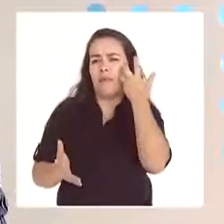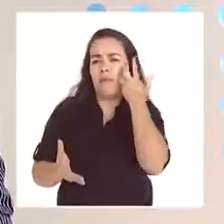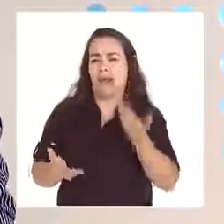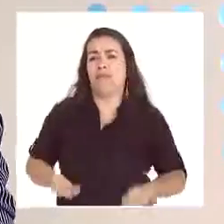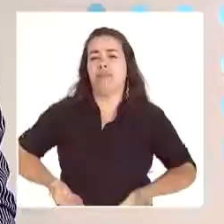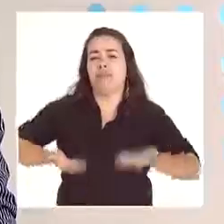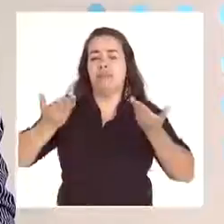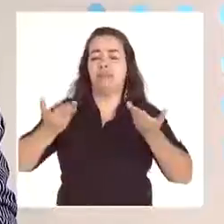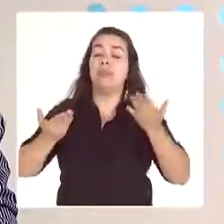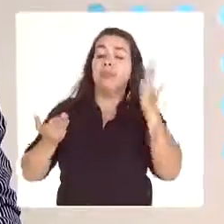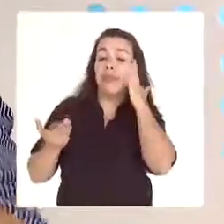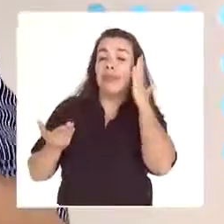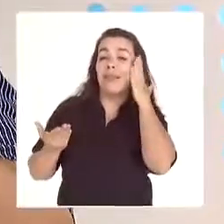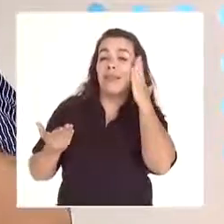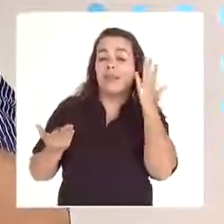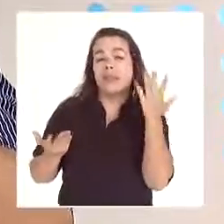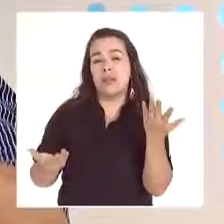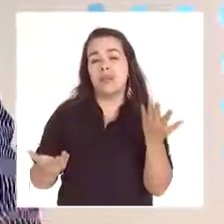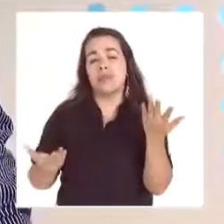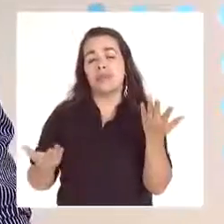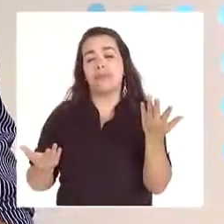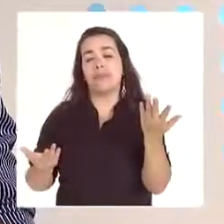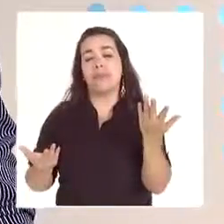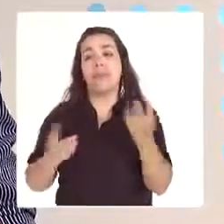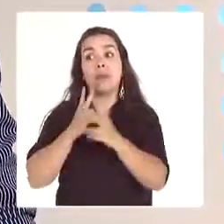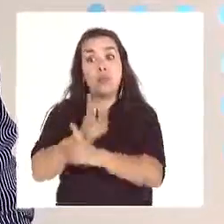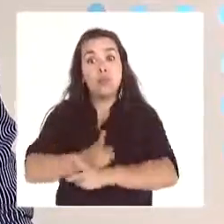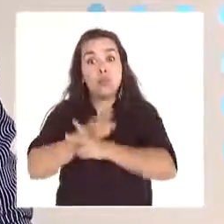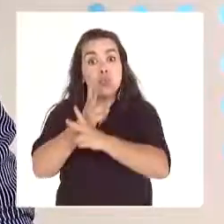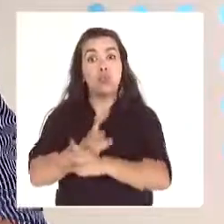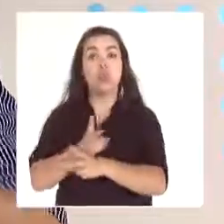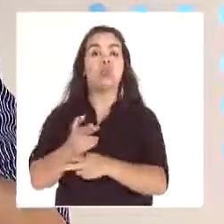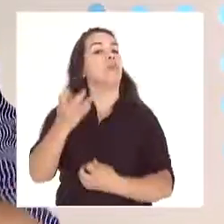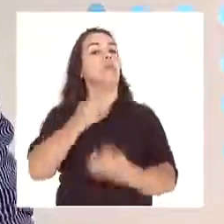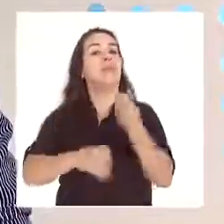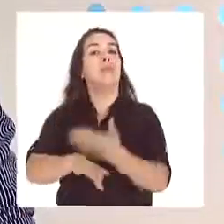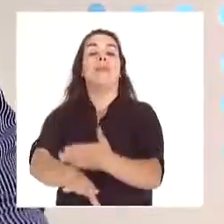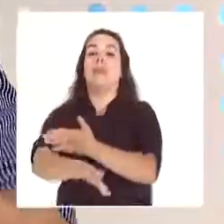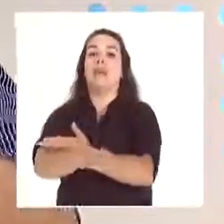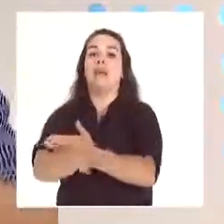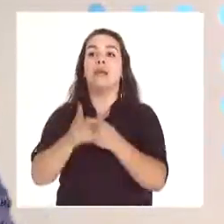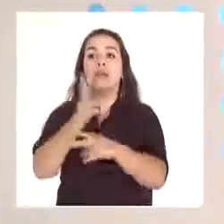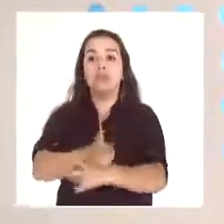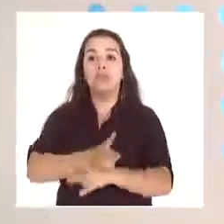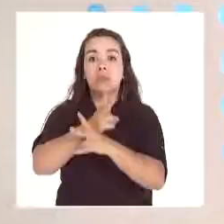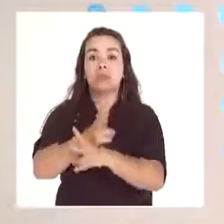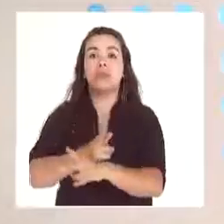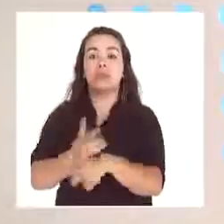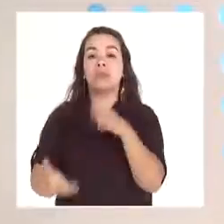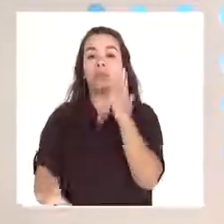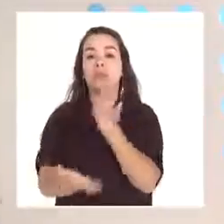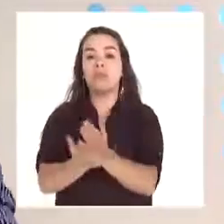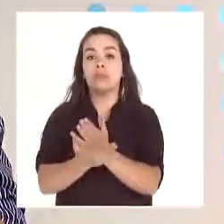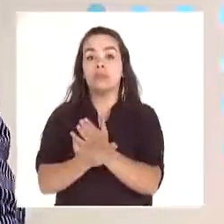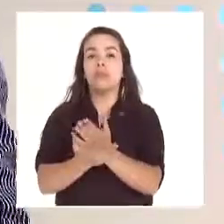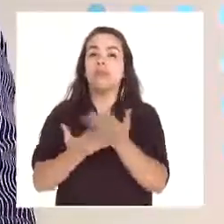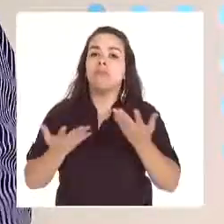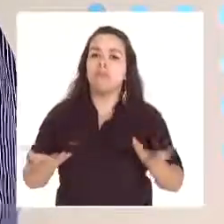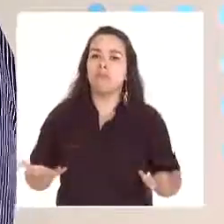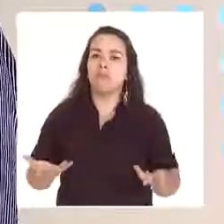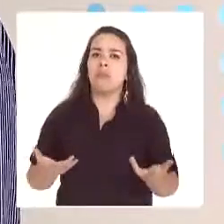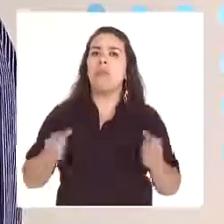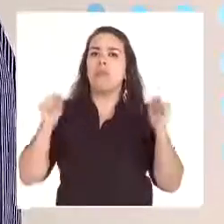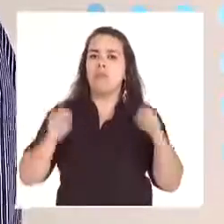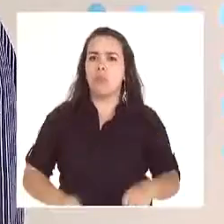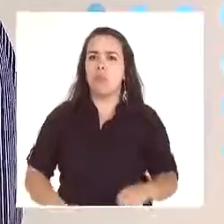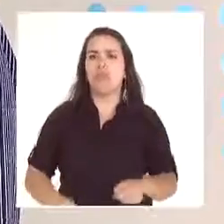es que si se previene la enfermedad coronaria desde sus inicios o la enfermedad cardiovascular desde sus inicios, vamos a tener